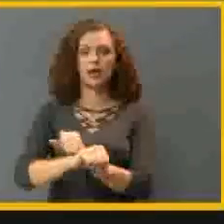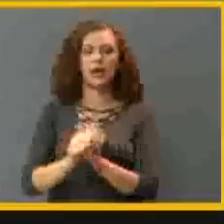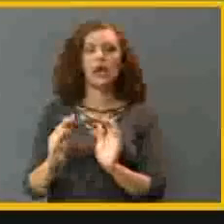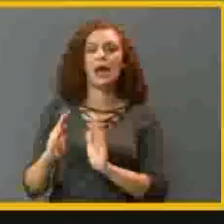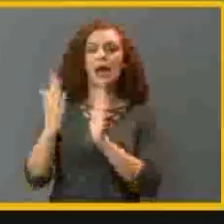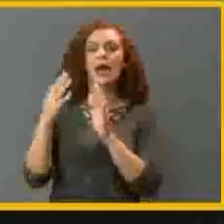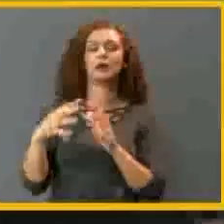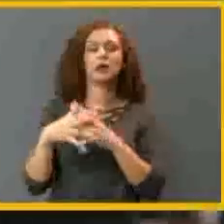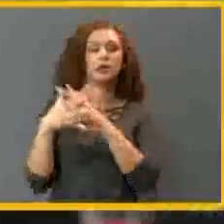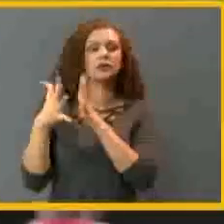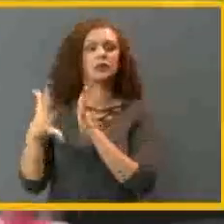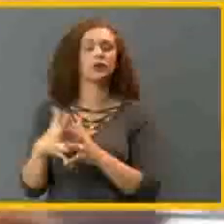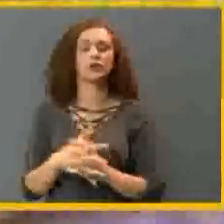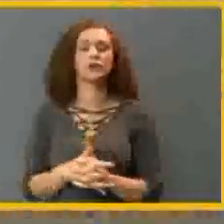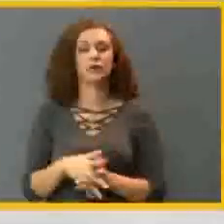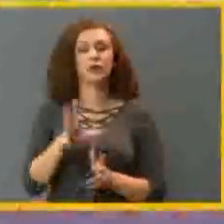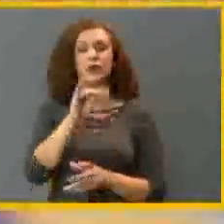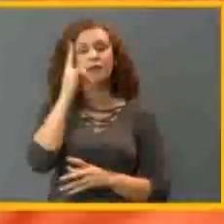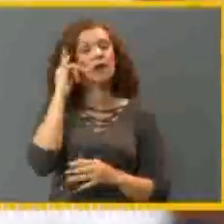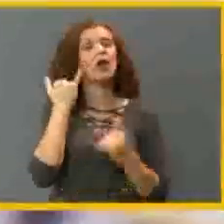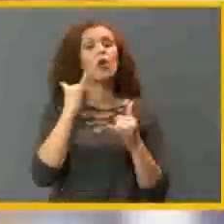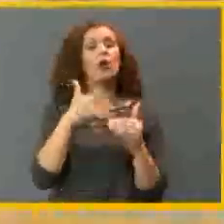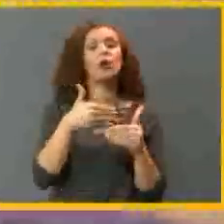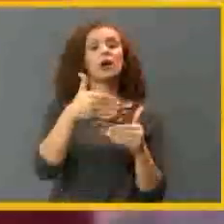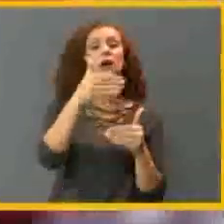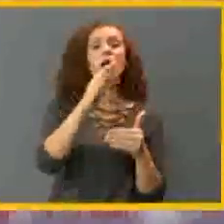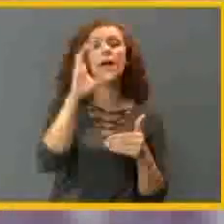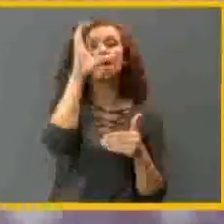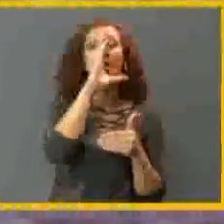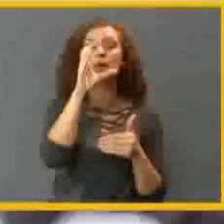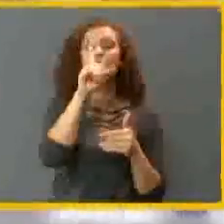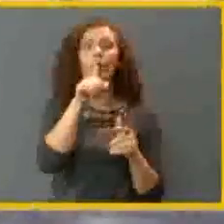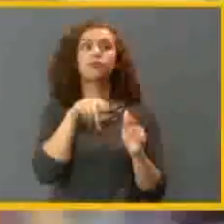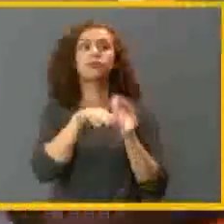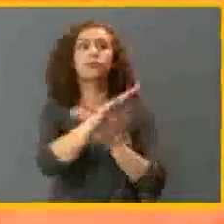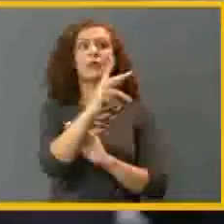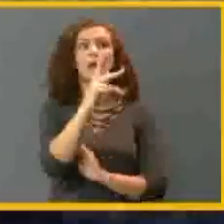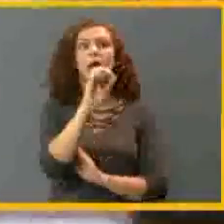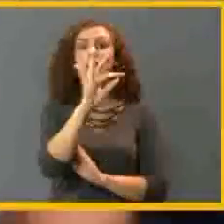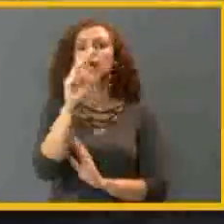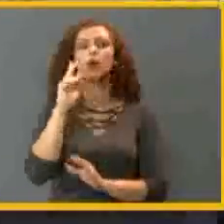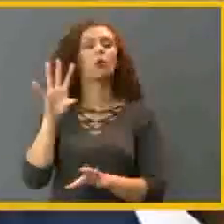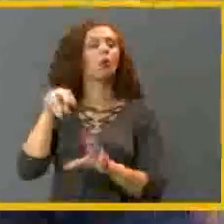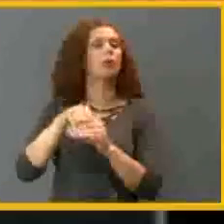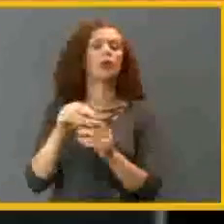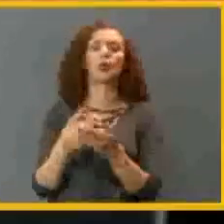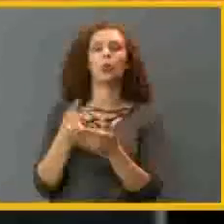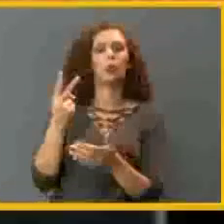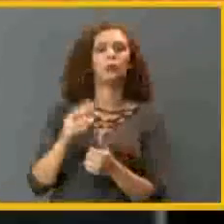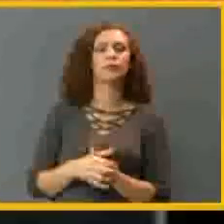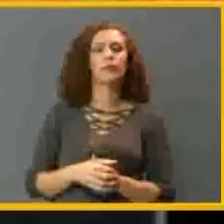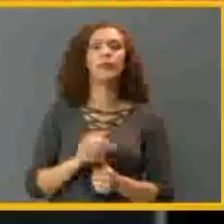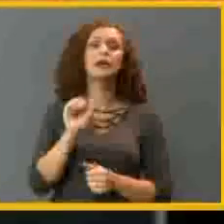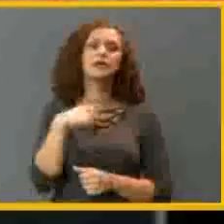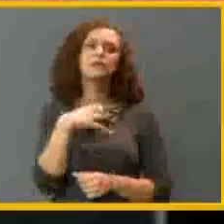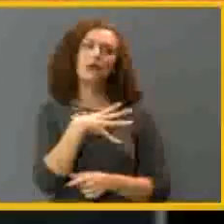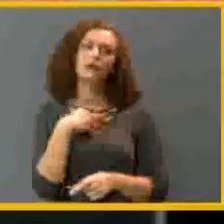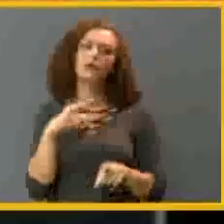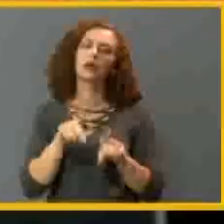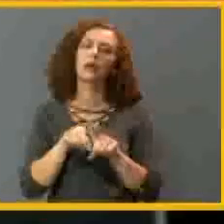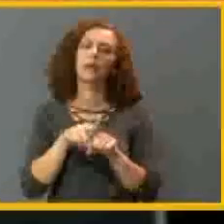ante los norteamericanos, y para los juegos siguientes en búsqueda de un boleto a Qatar no fue tomado en cuenta. Sí, me gustaría